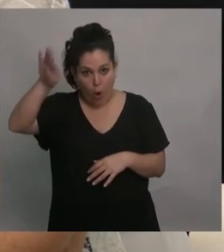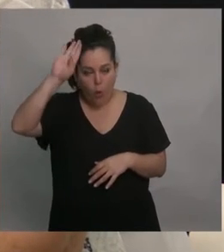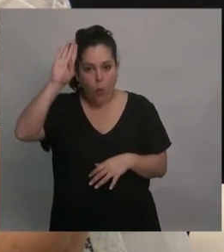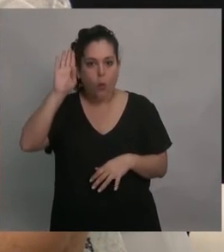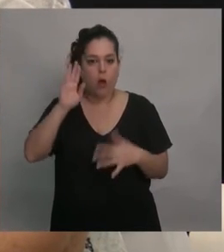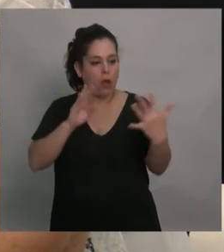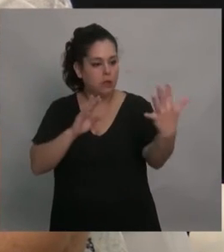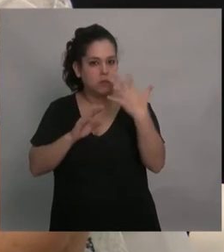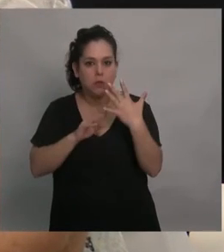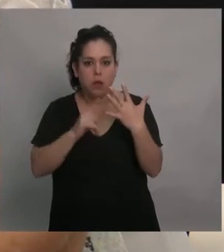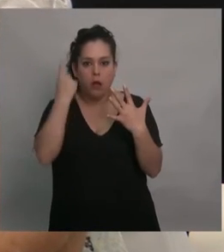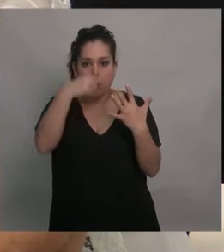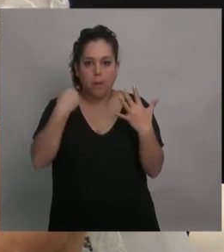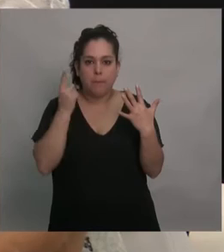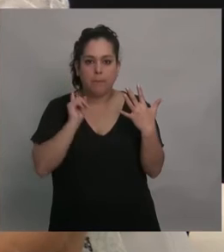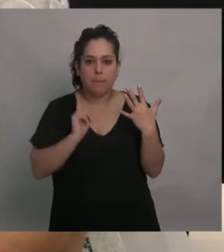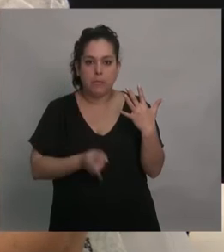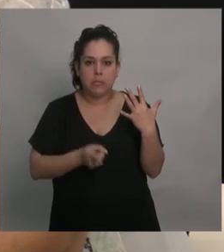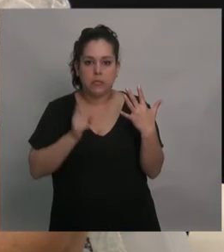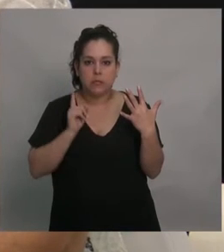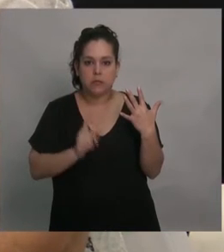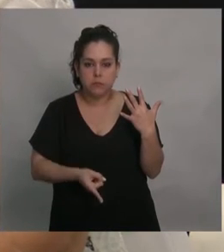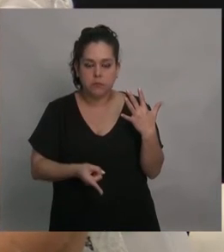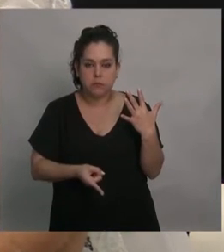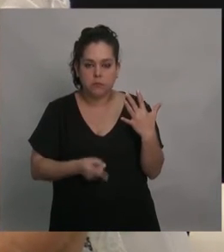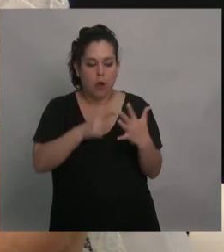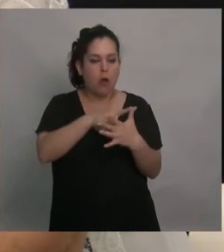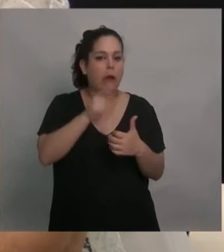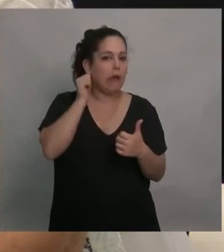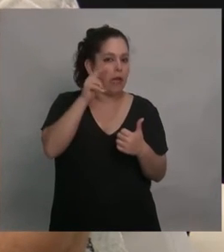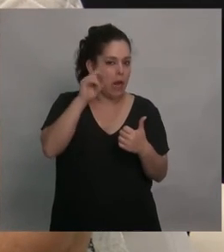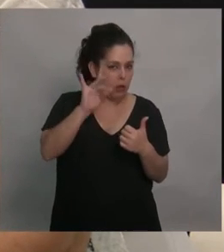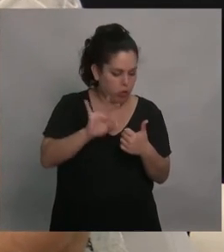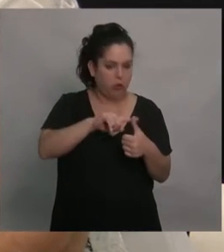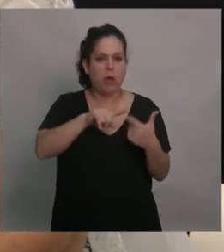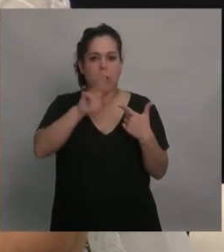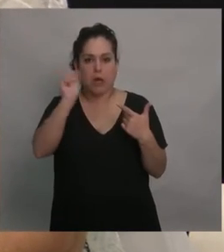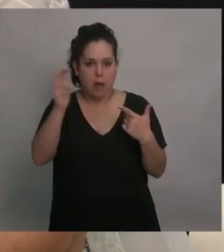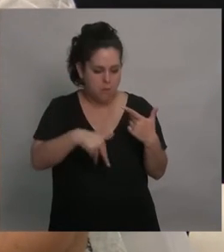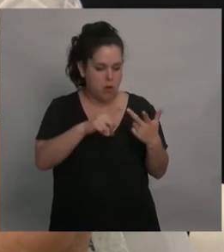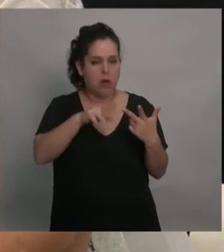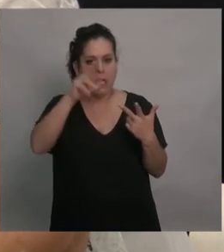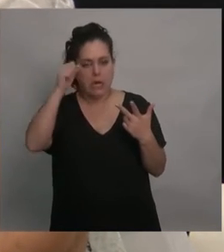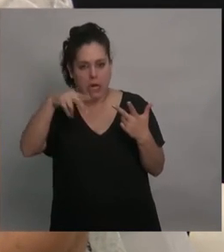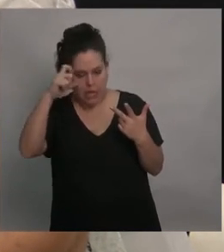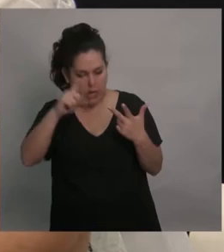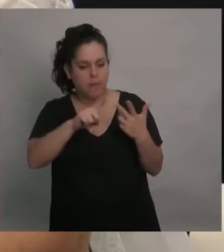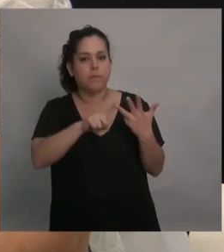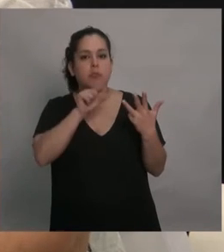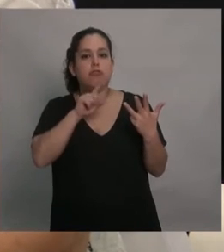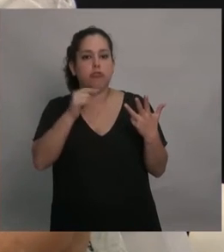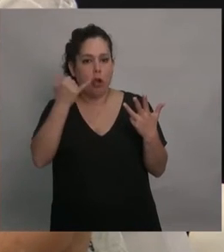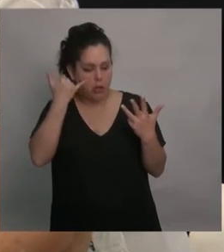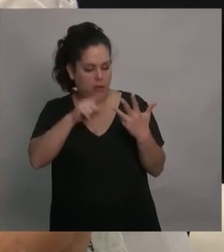los mismos. Eran el mismo Gerardo, el mismo Ramón, el mismo René, el mismo Tony, el